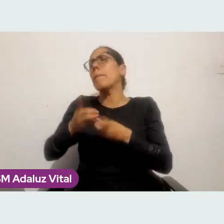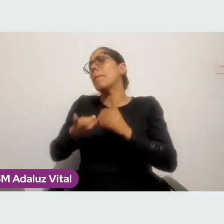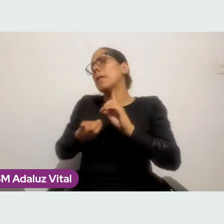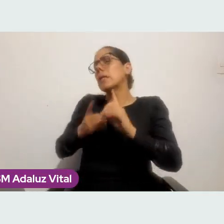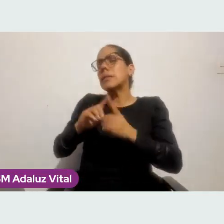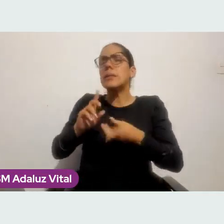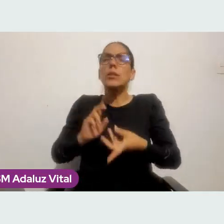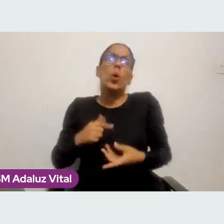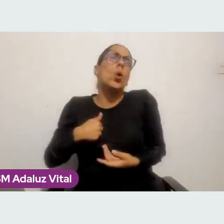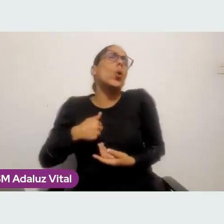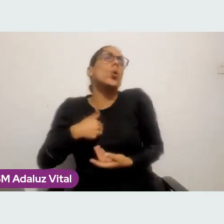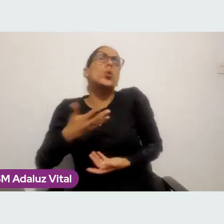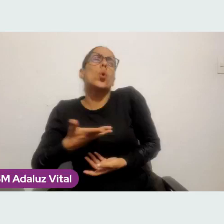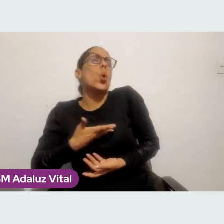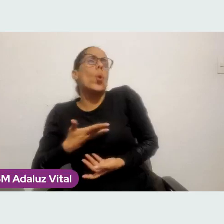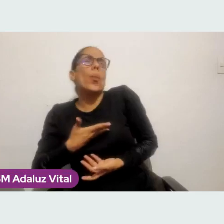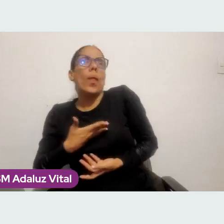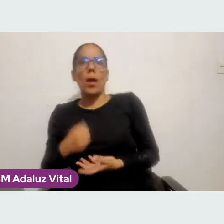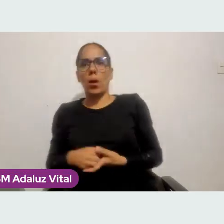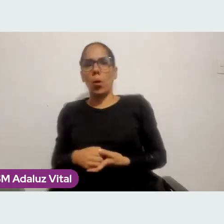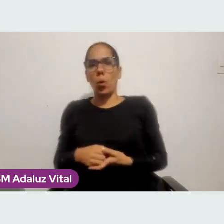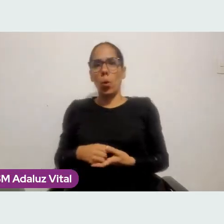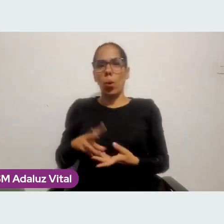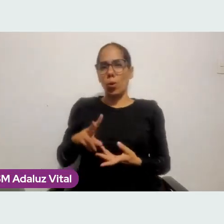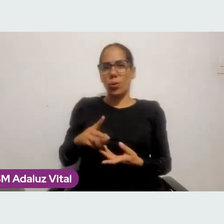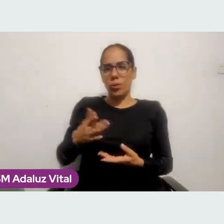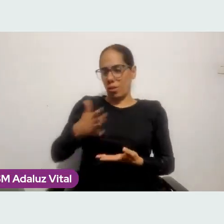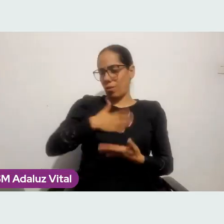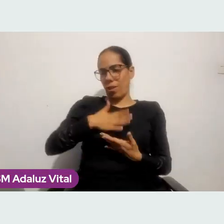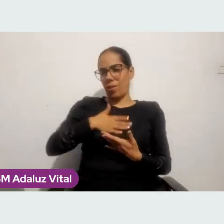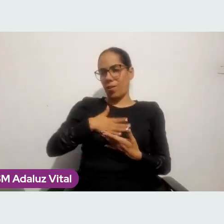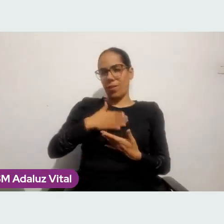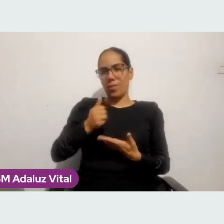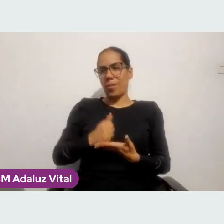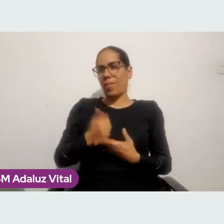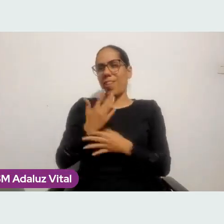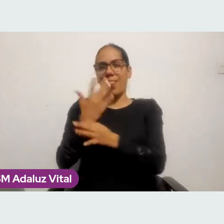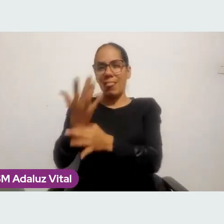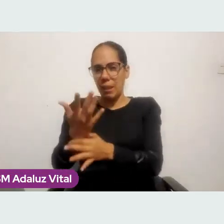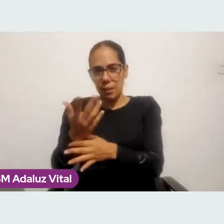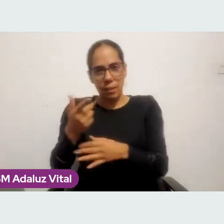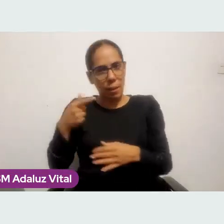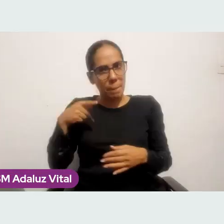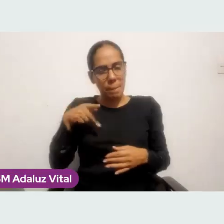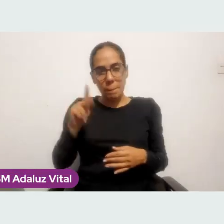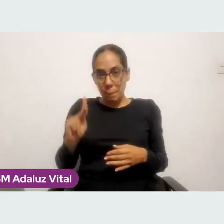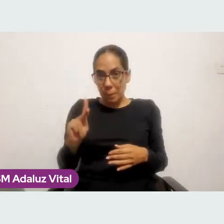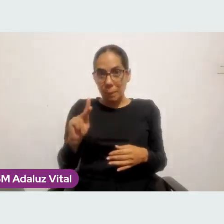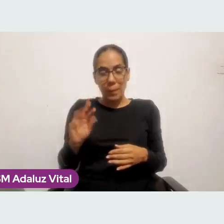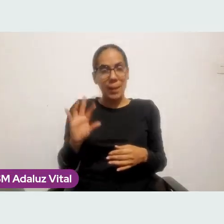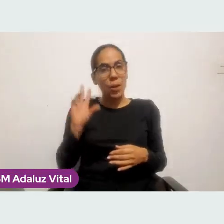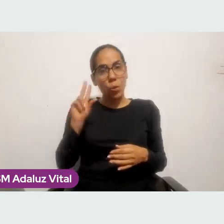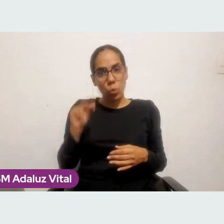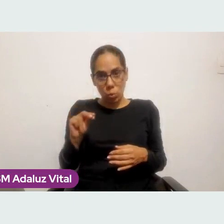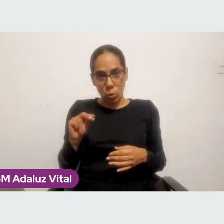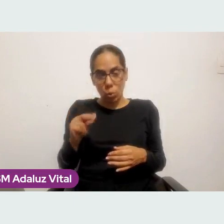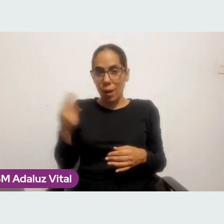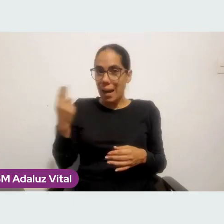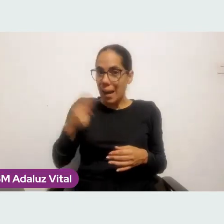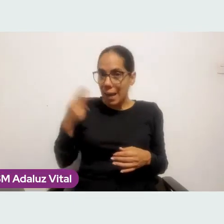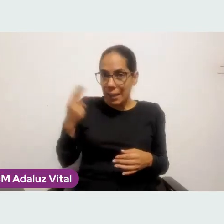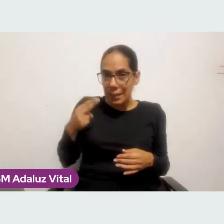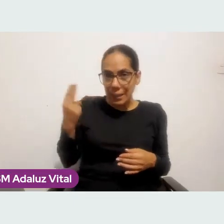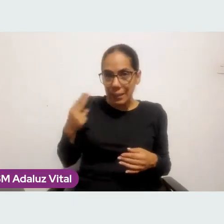Es que, pues no sé, yo creo que ya estoy cayendo hasta en una somatización, ¿no? Entonces encontramos